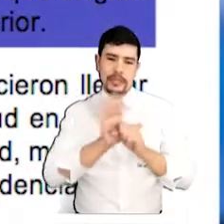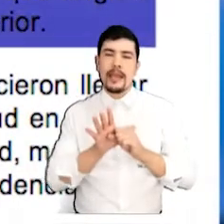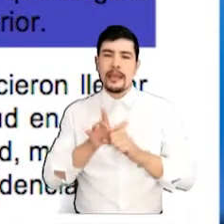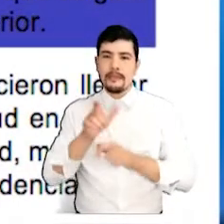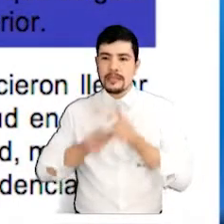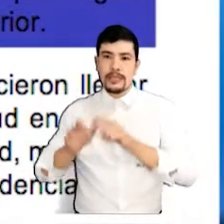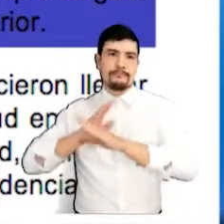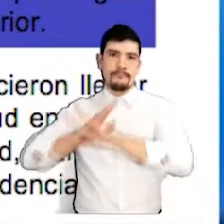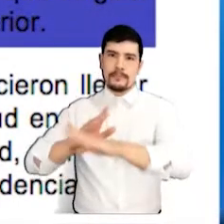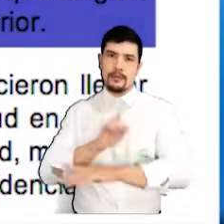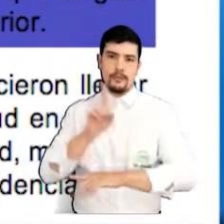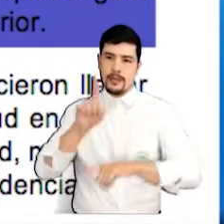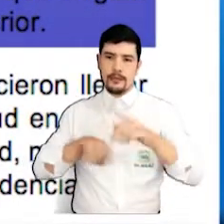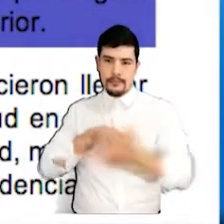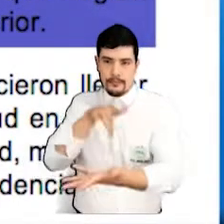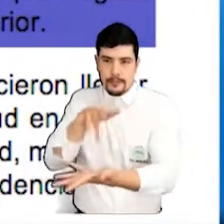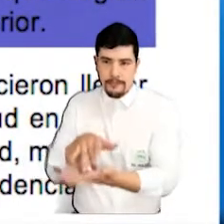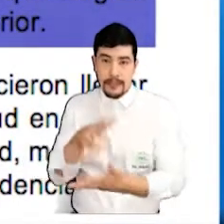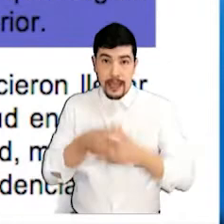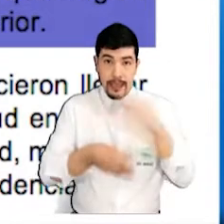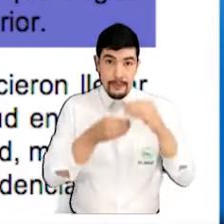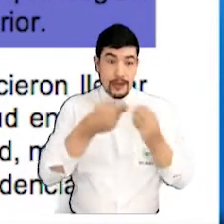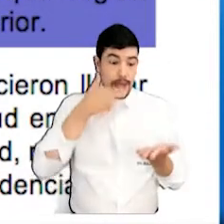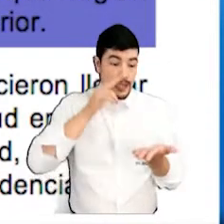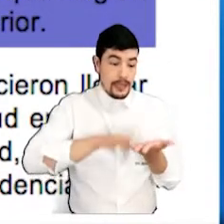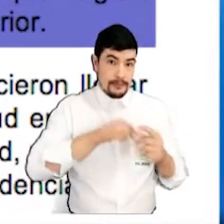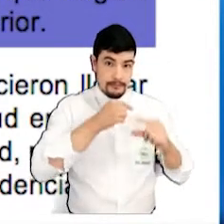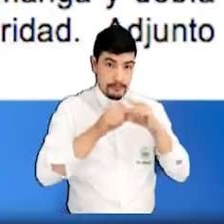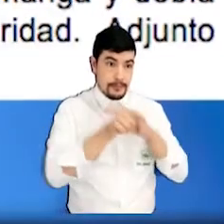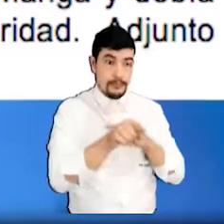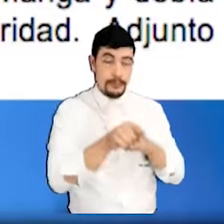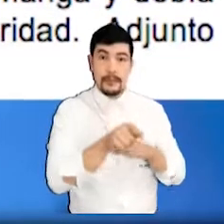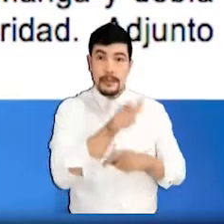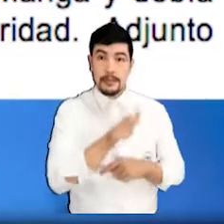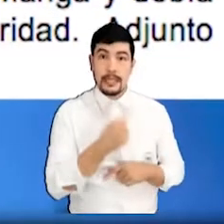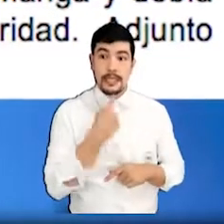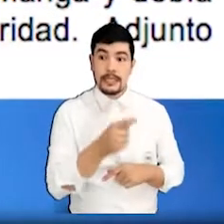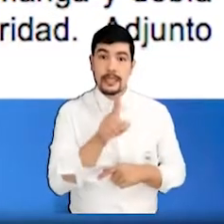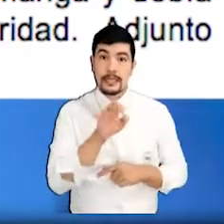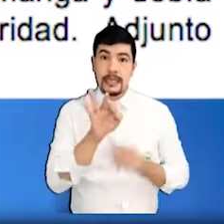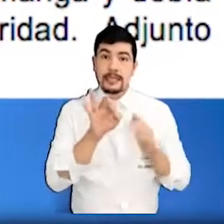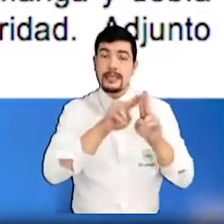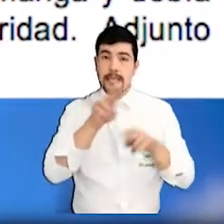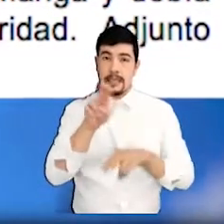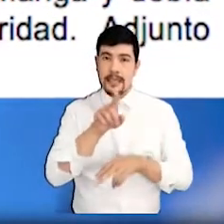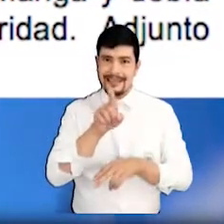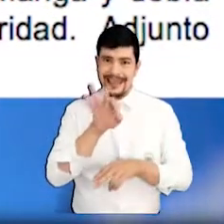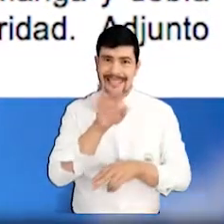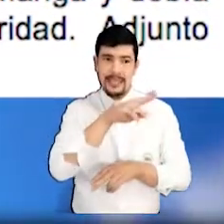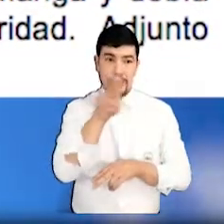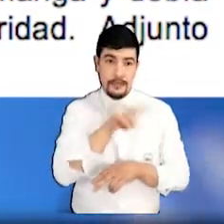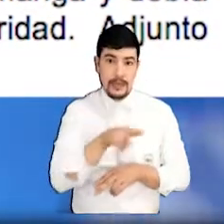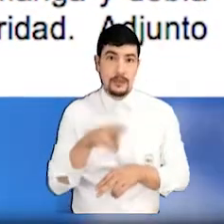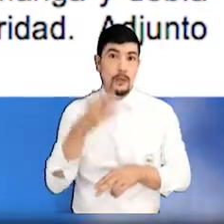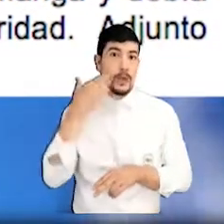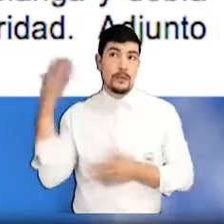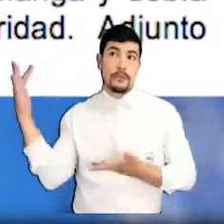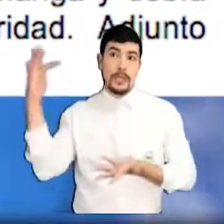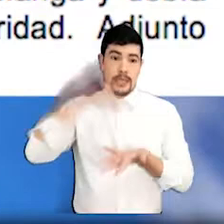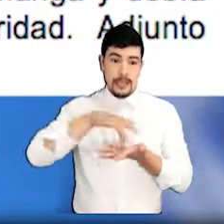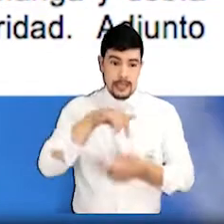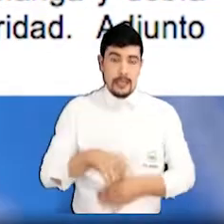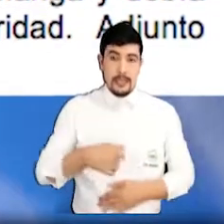los parámetros de seguridad que hasta el momento regían en el país. Mi conducta se adecuó al inciso segundo del artículo 4 de la